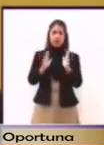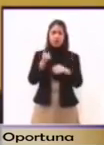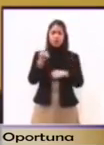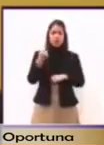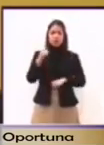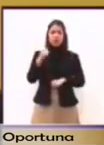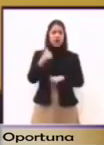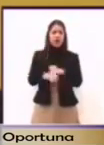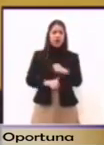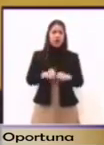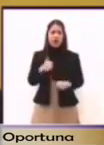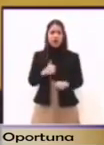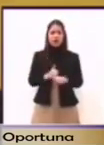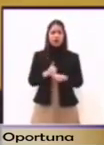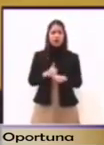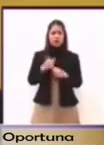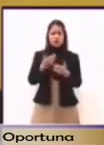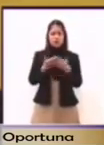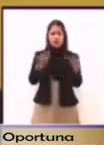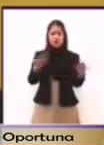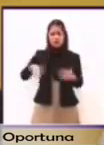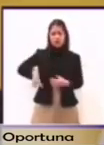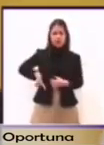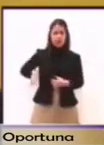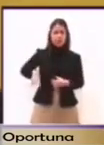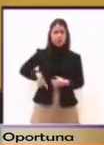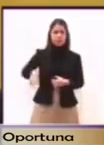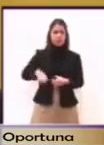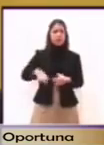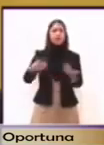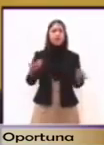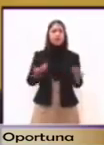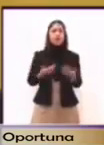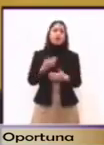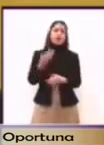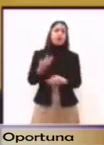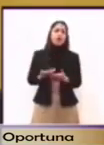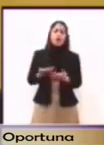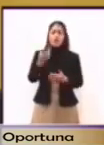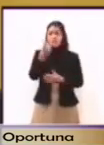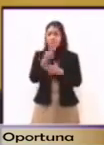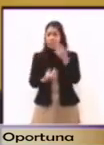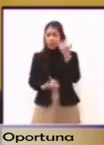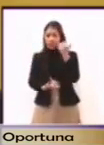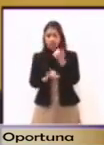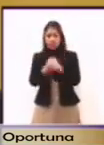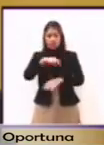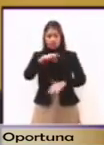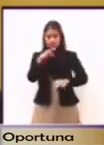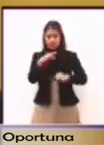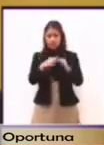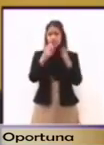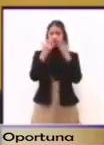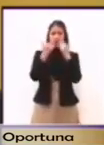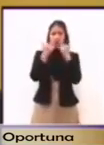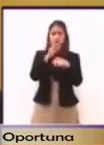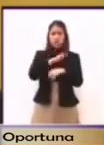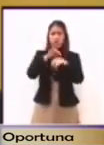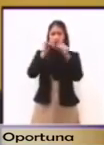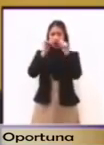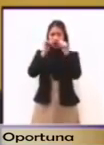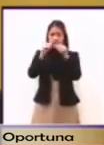de haberse instalado en Michoacán este gobierno, pues no cuenta con una estrategia clara para atender la